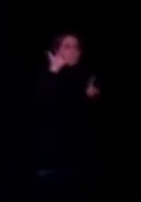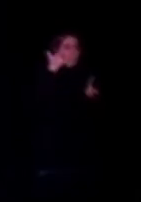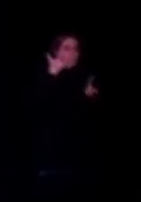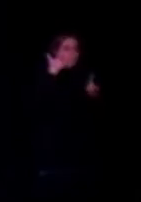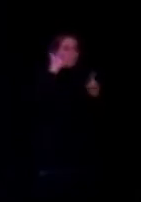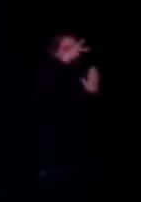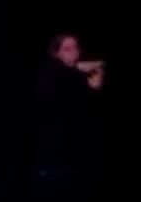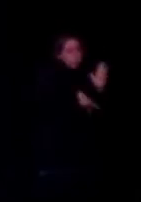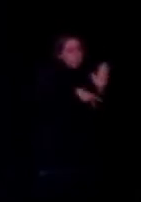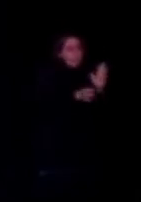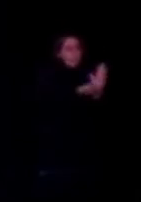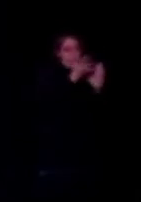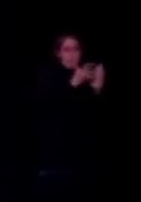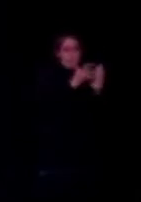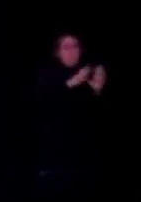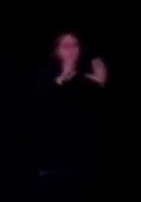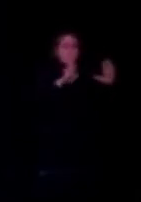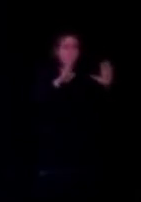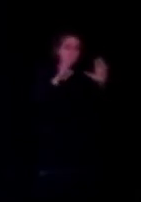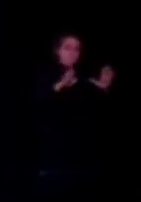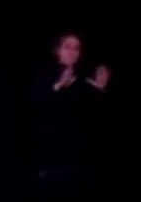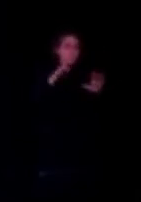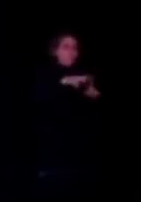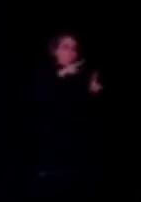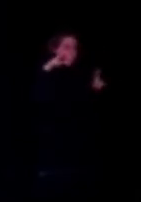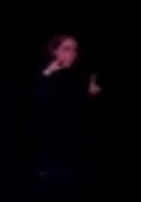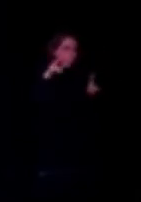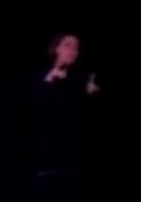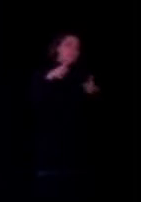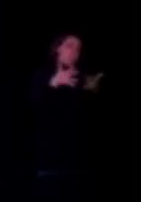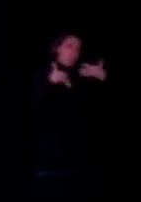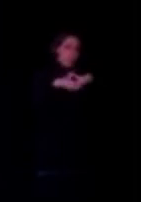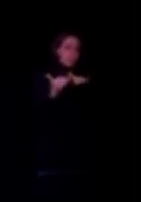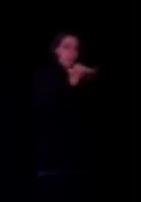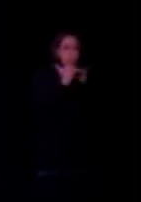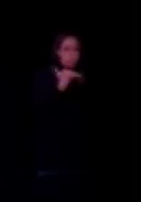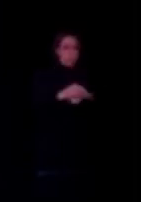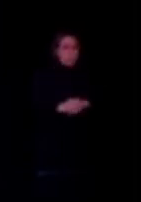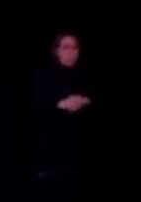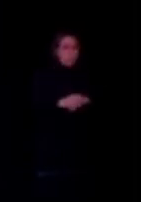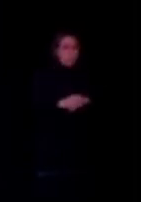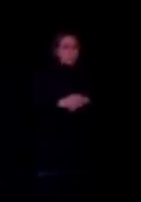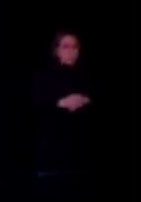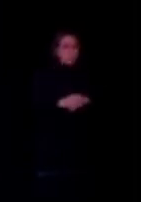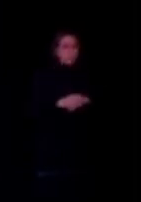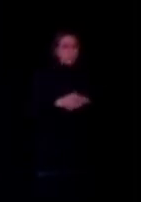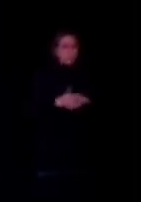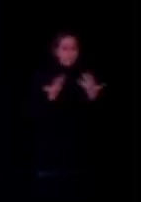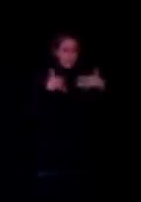desde una óptica inclusiva las figuras de apoyo a la inclusión deben